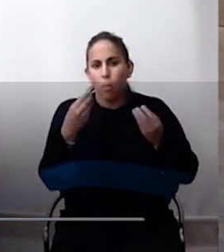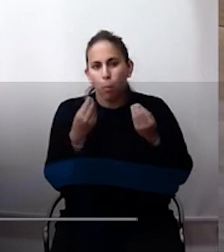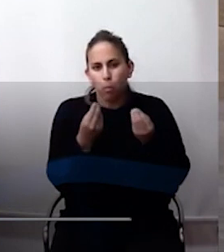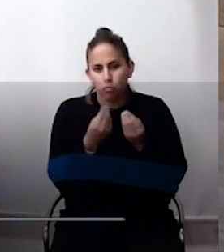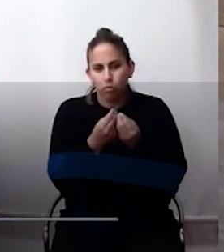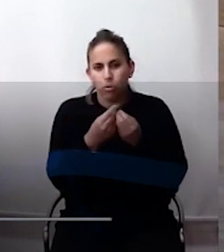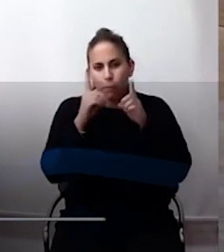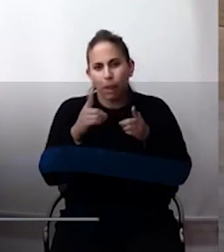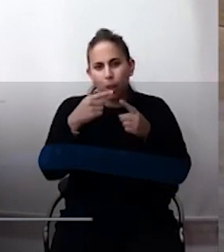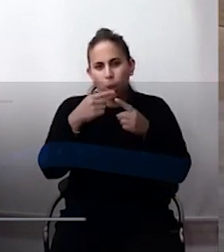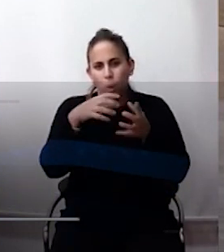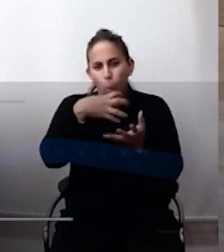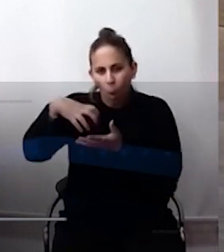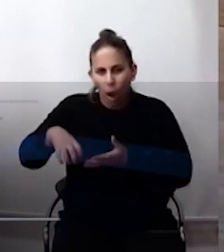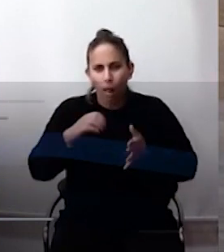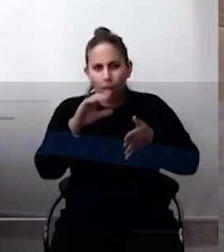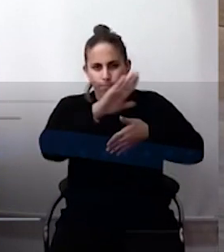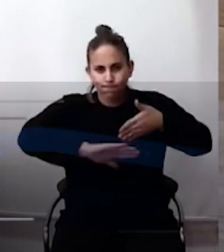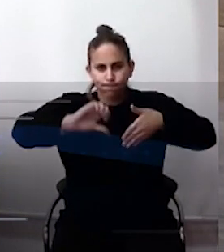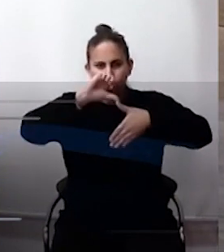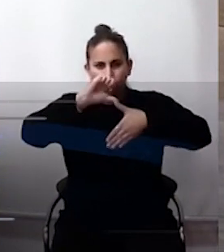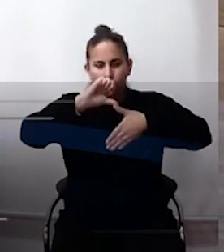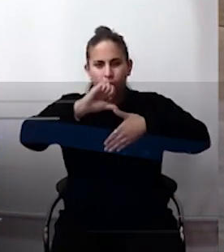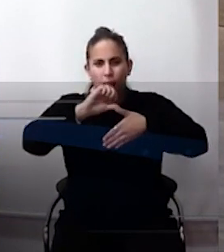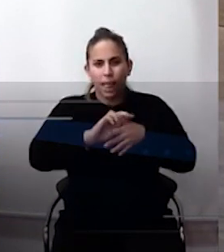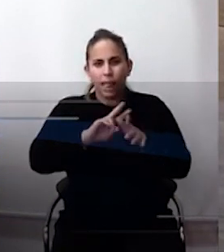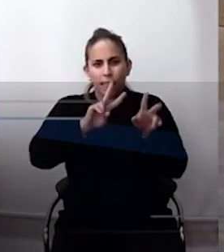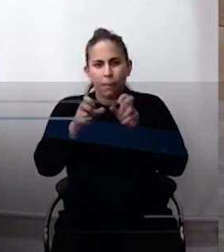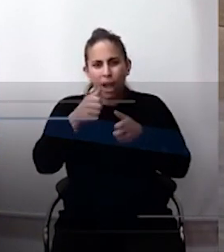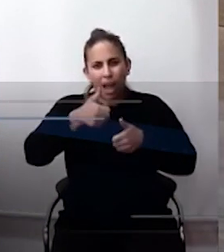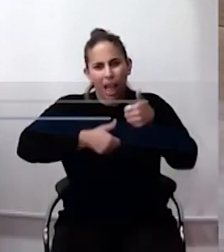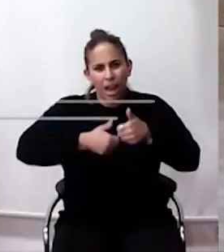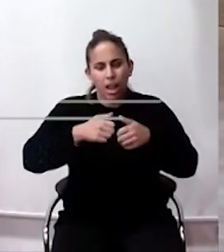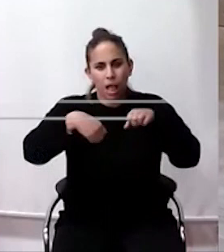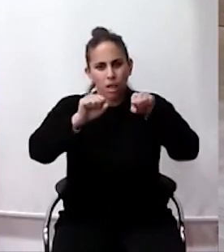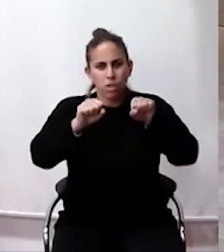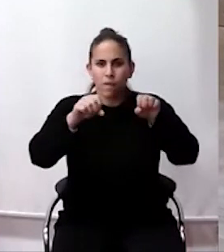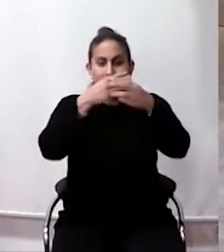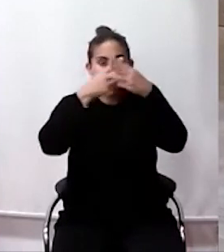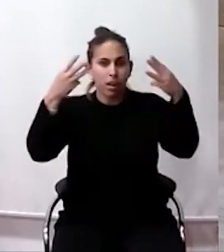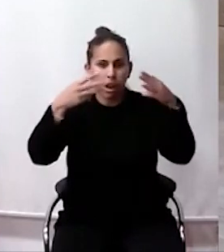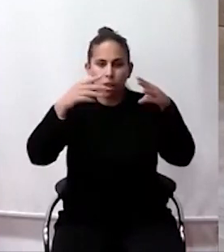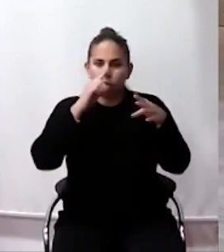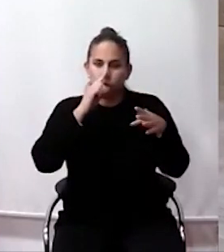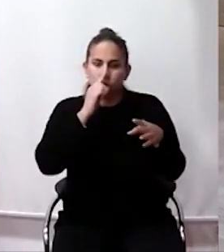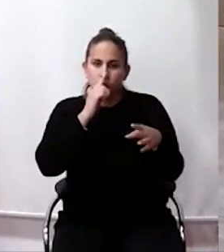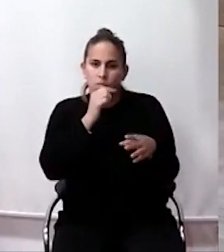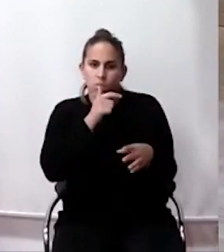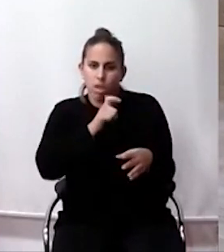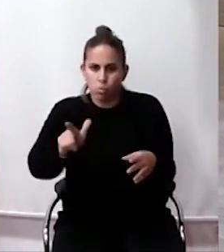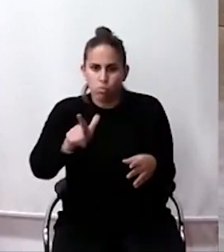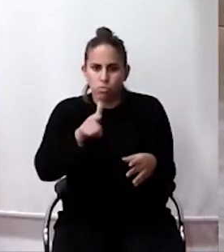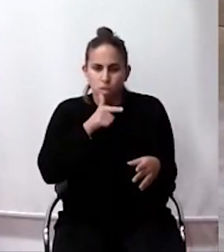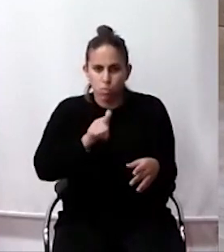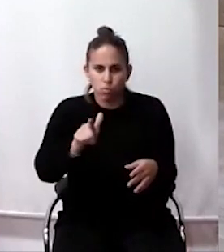de Sudamérica. La picada está definida a nivel general como un delito, ¿eh? Y acá no nos tenemos